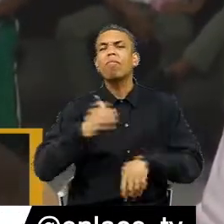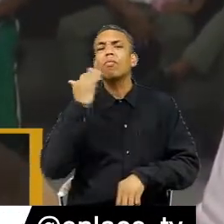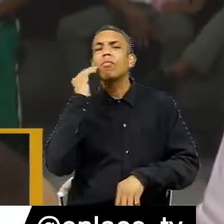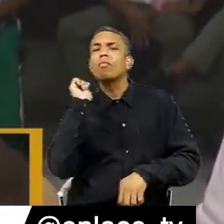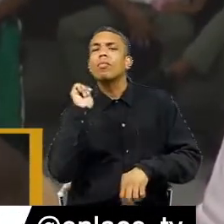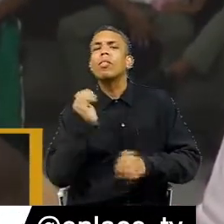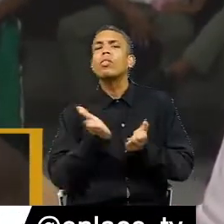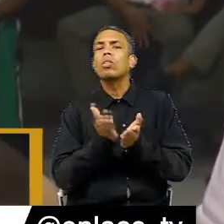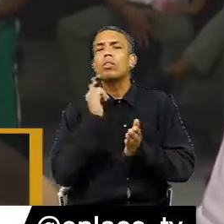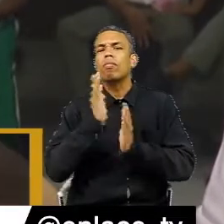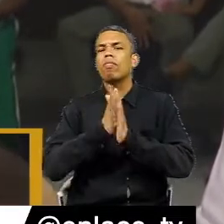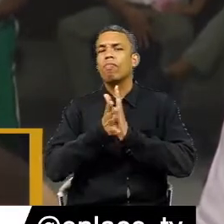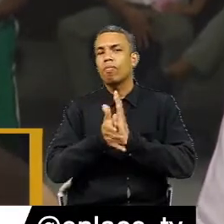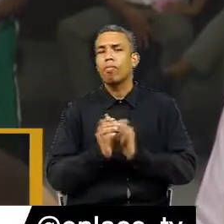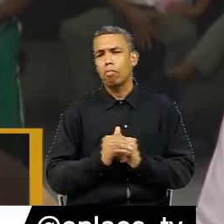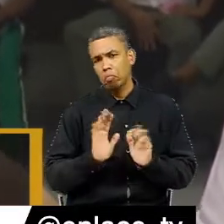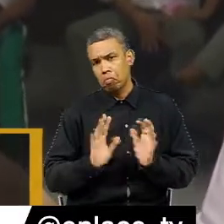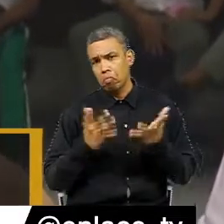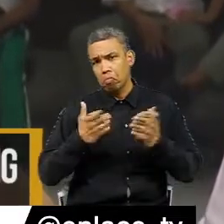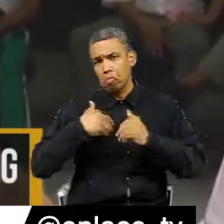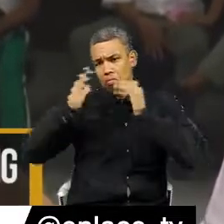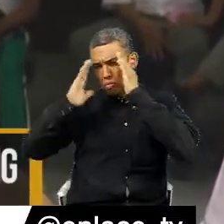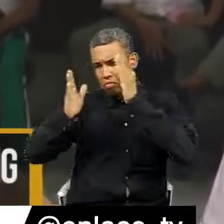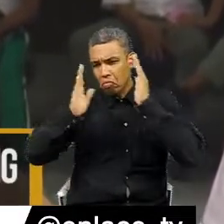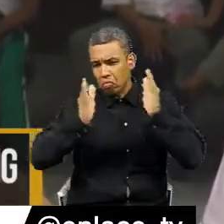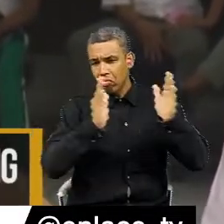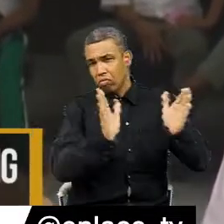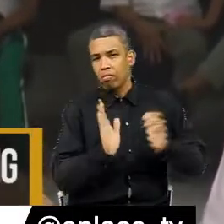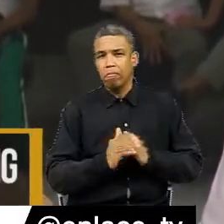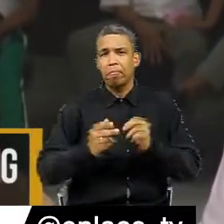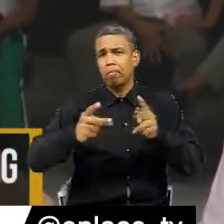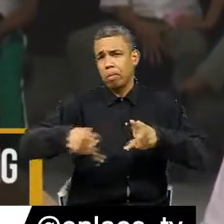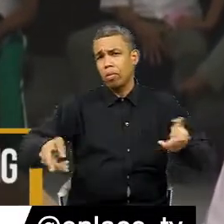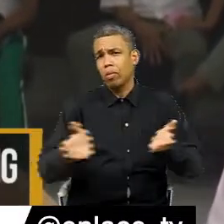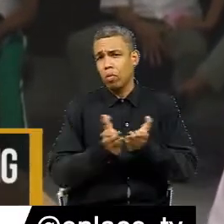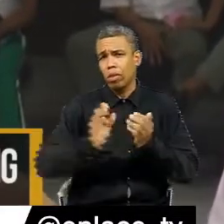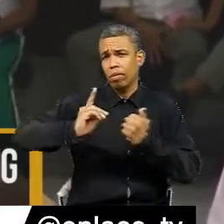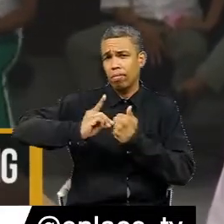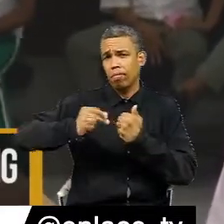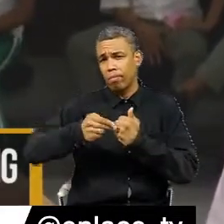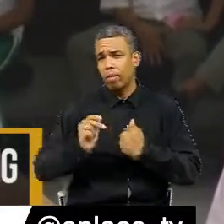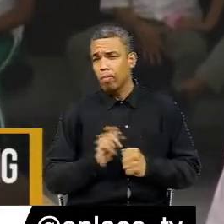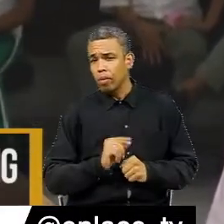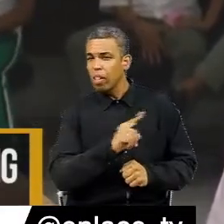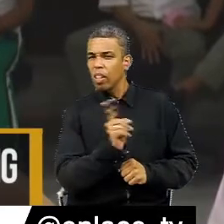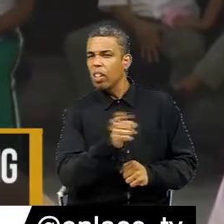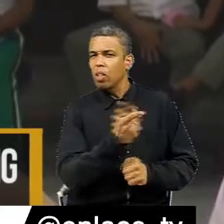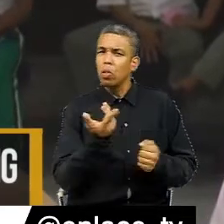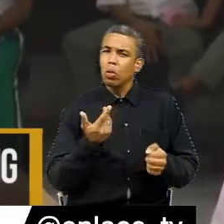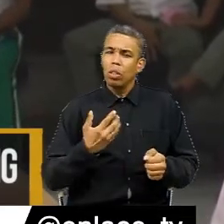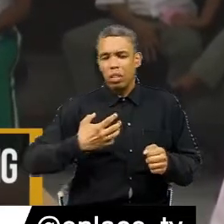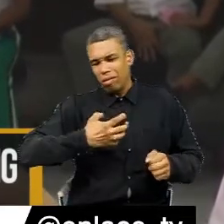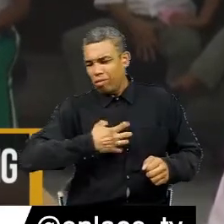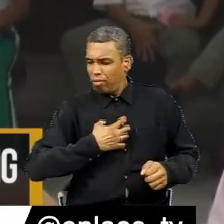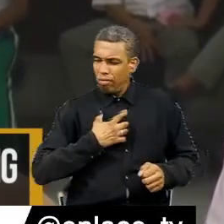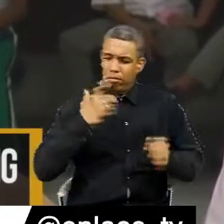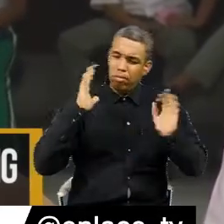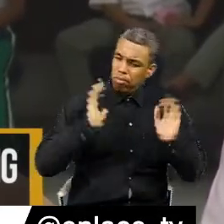inquietudes, de alguna manera sus inconformidades frente al manejo como tal de la institución educativa.